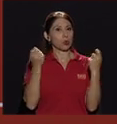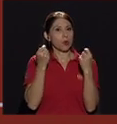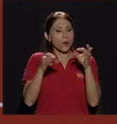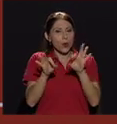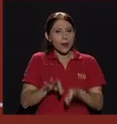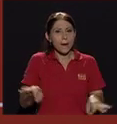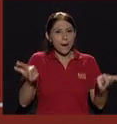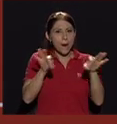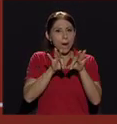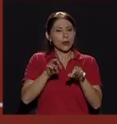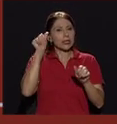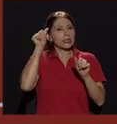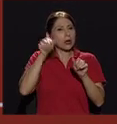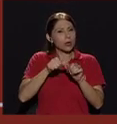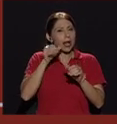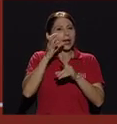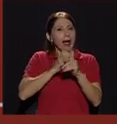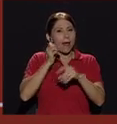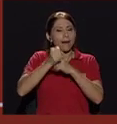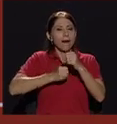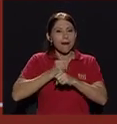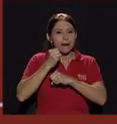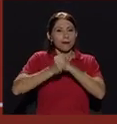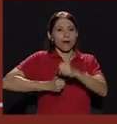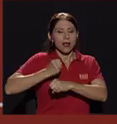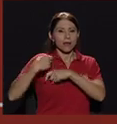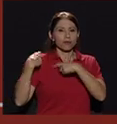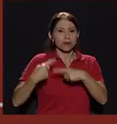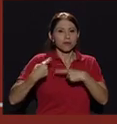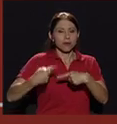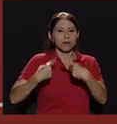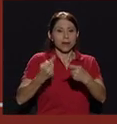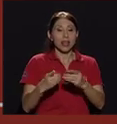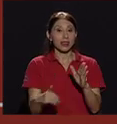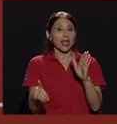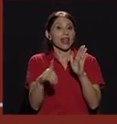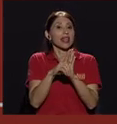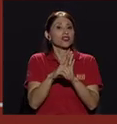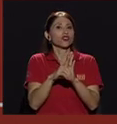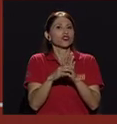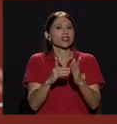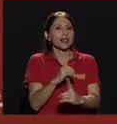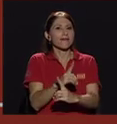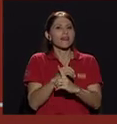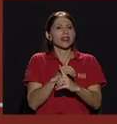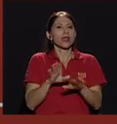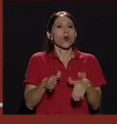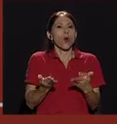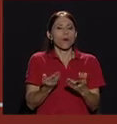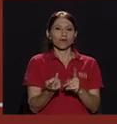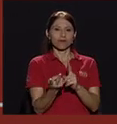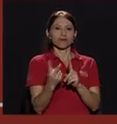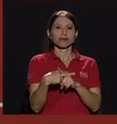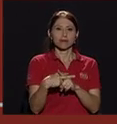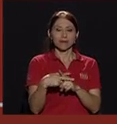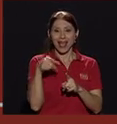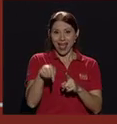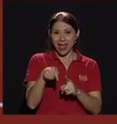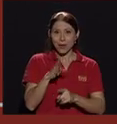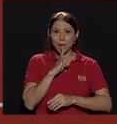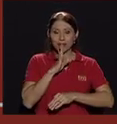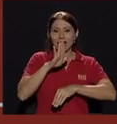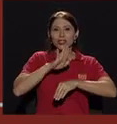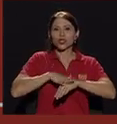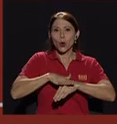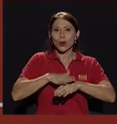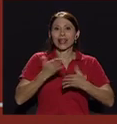importante de recordar año con año, pues los derechos se defienden ejerciéndolos. Y en este marco, pues también vamos a hablar de